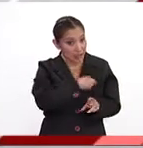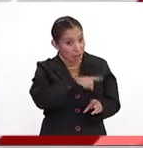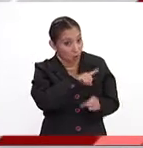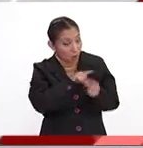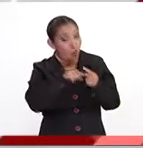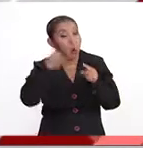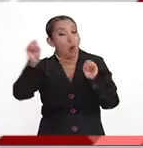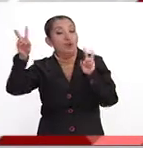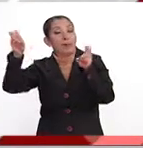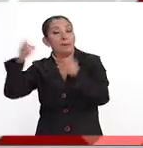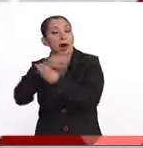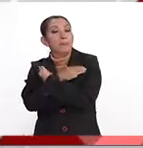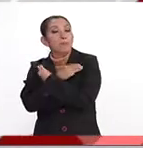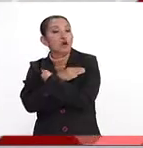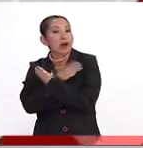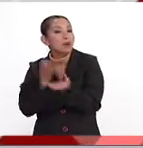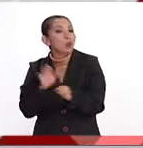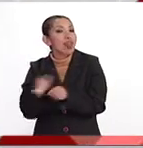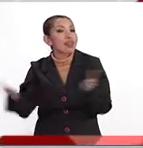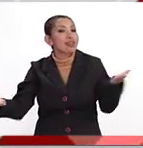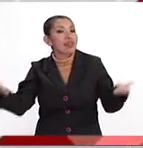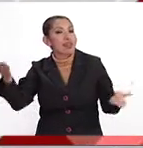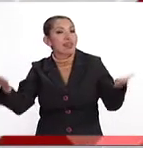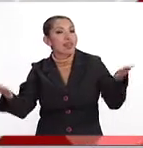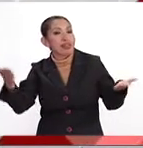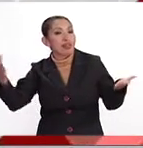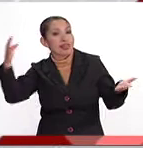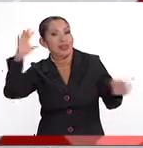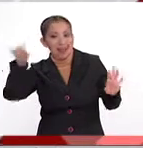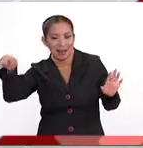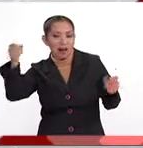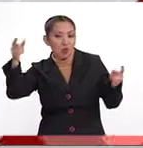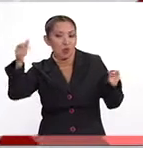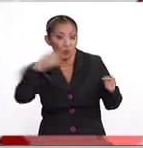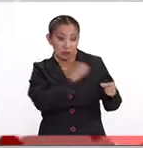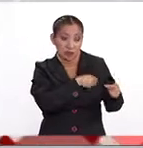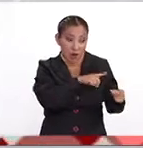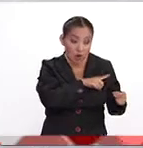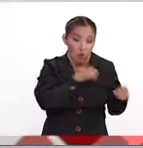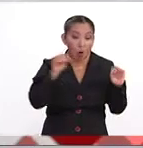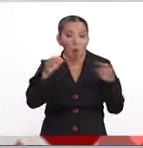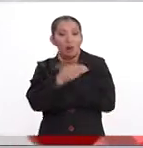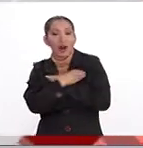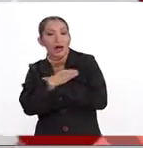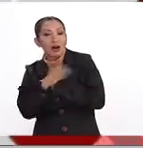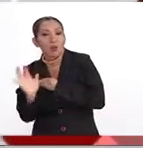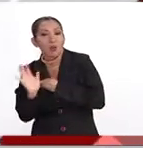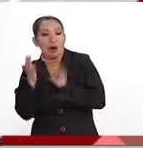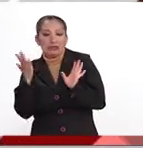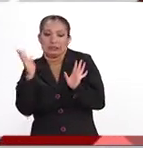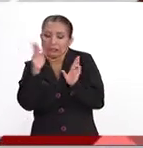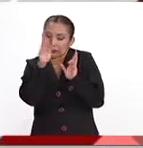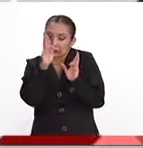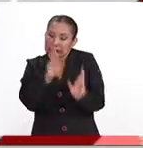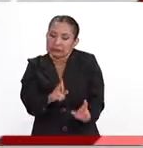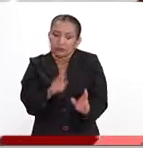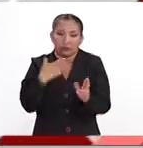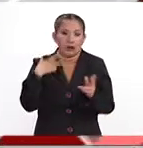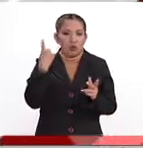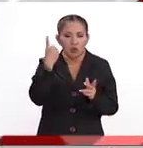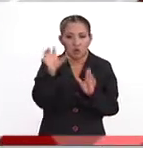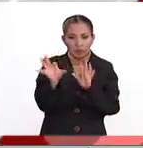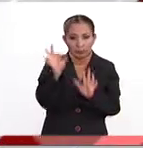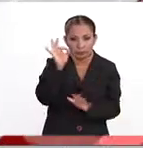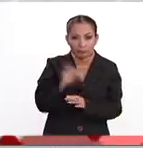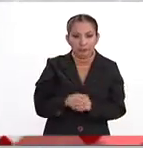pública o es un tema moral, ¿no? Que son las dos posiciones que hace que esto difiera. Aquí abordamos solamente uno